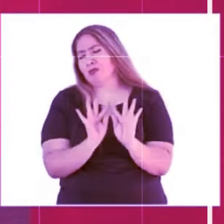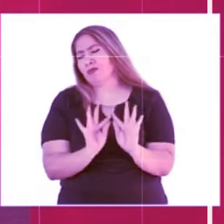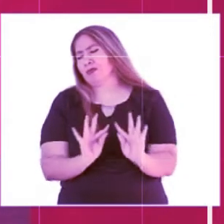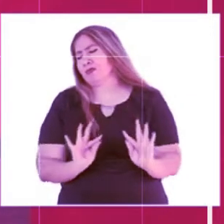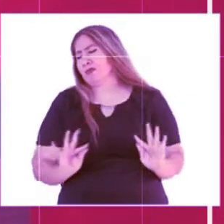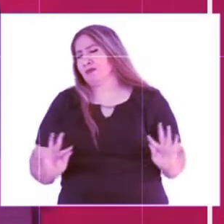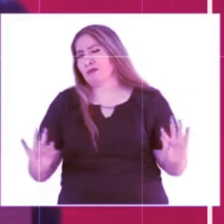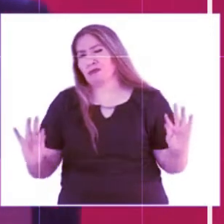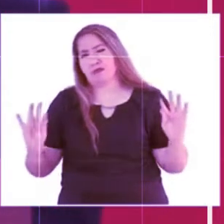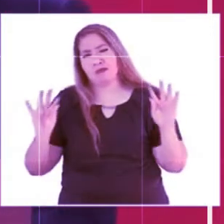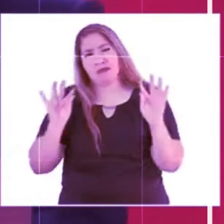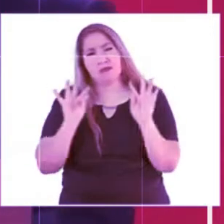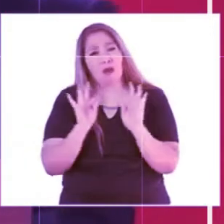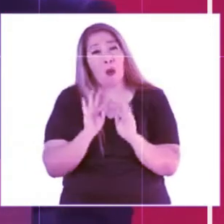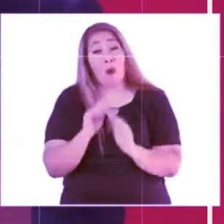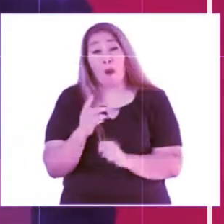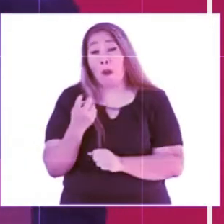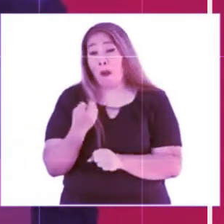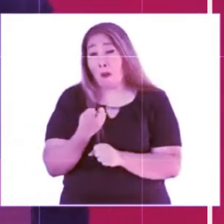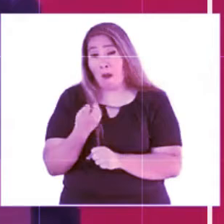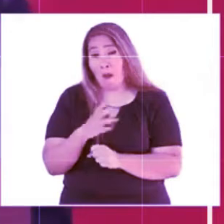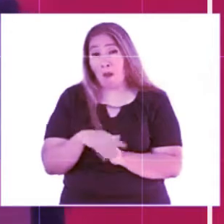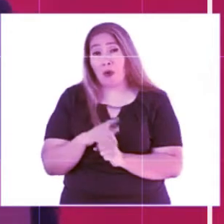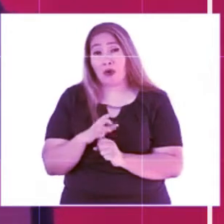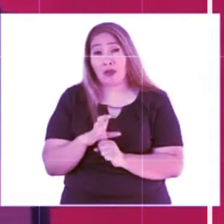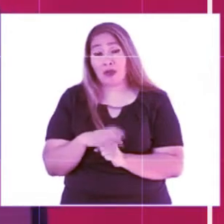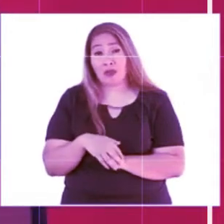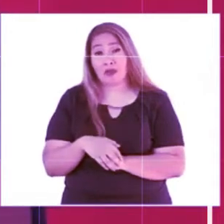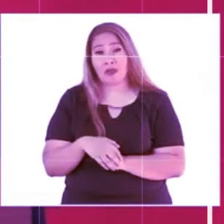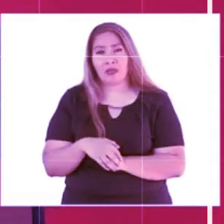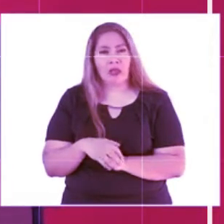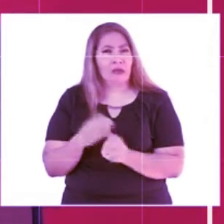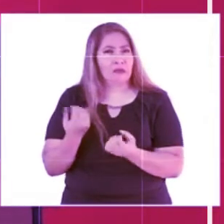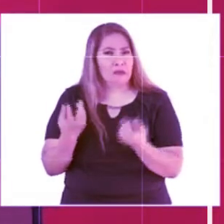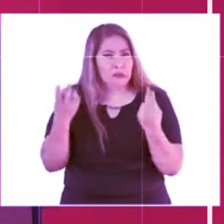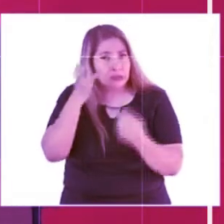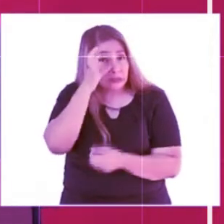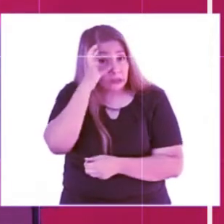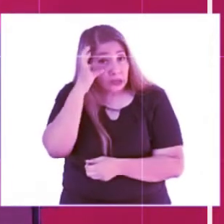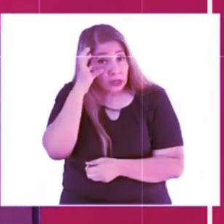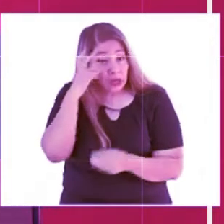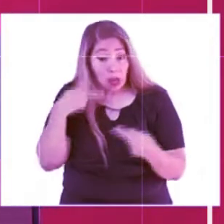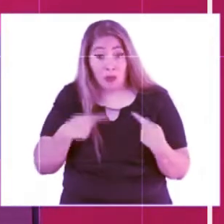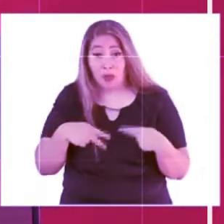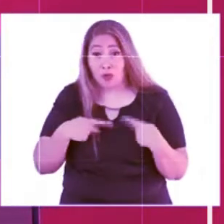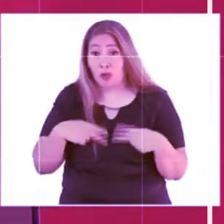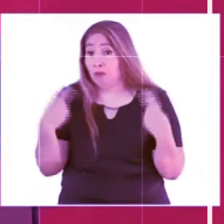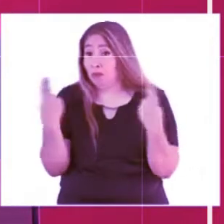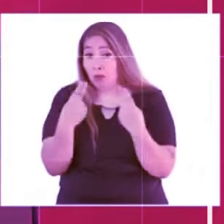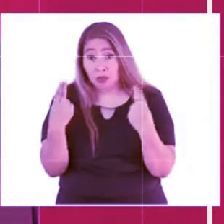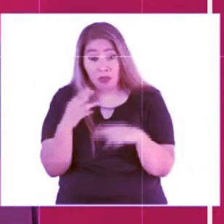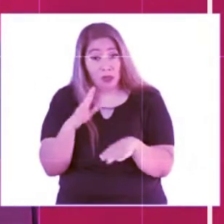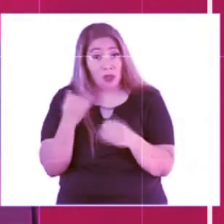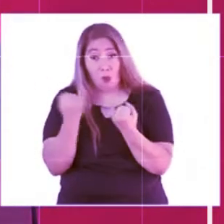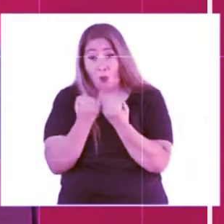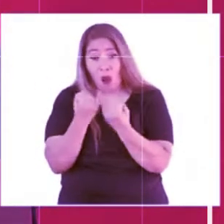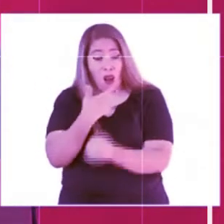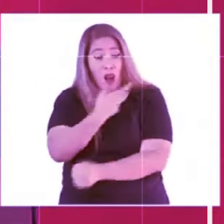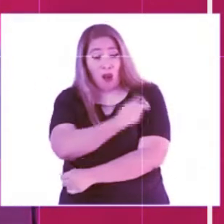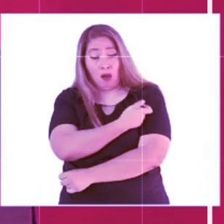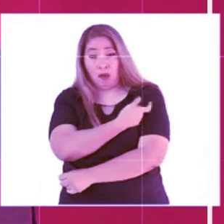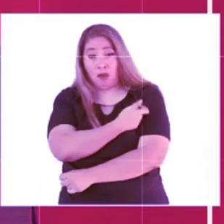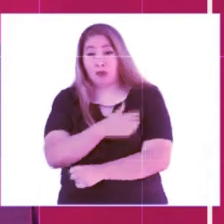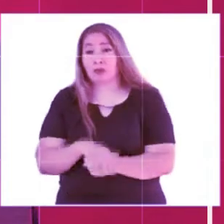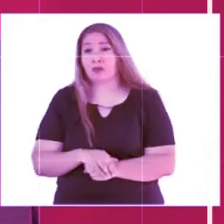si se considera que China tiene actualmente ingentes necesidades de vacunación, así como en